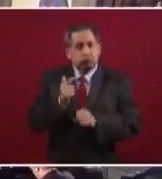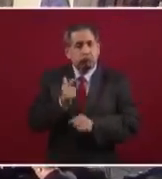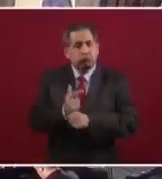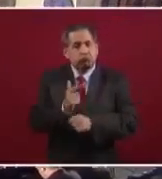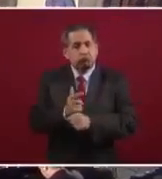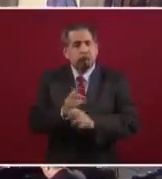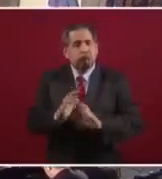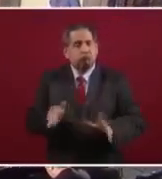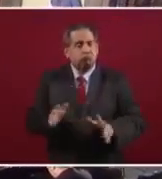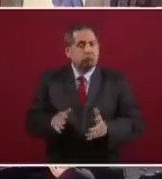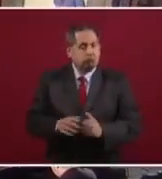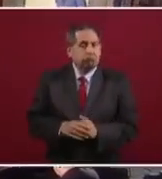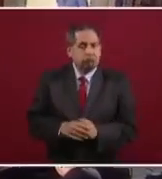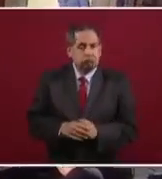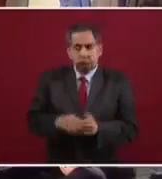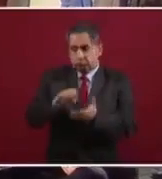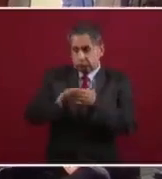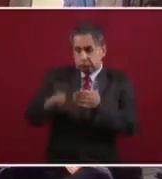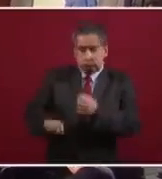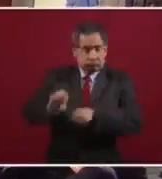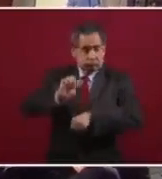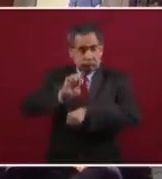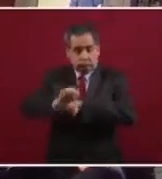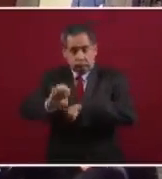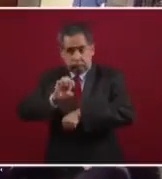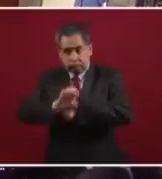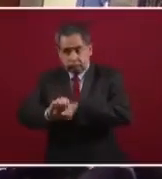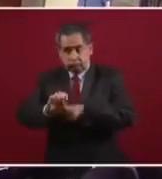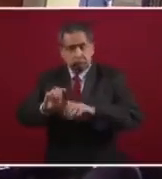En el caso de Ecuador,